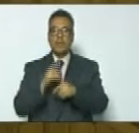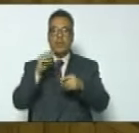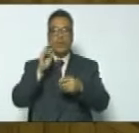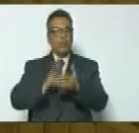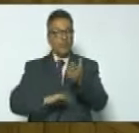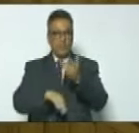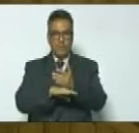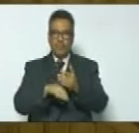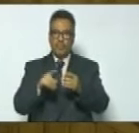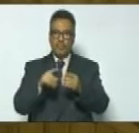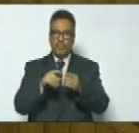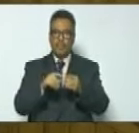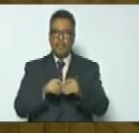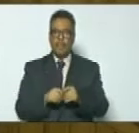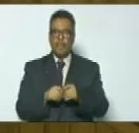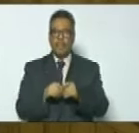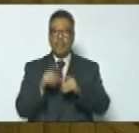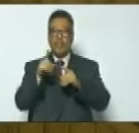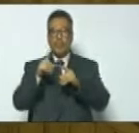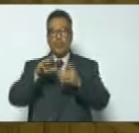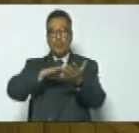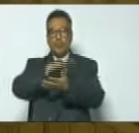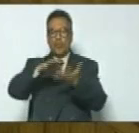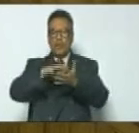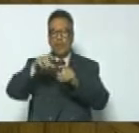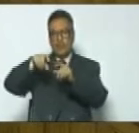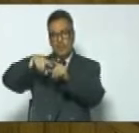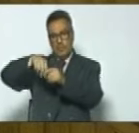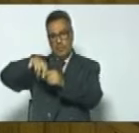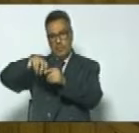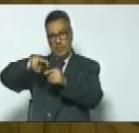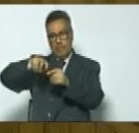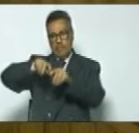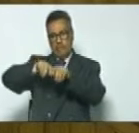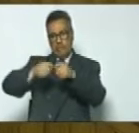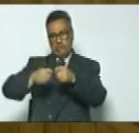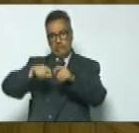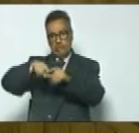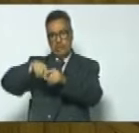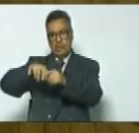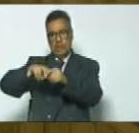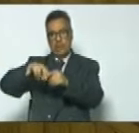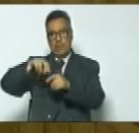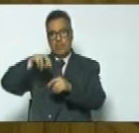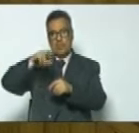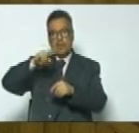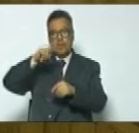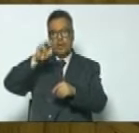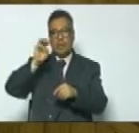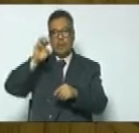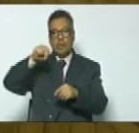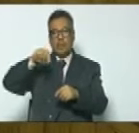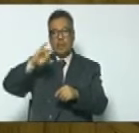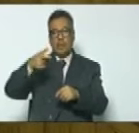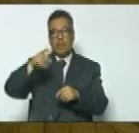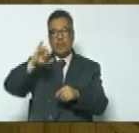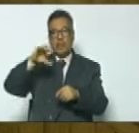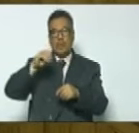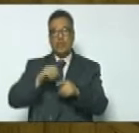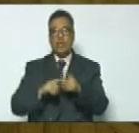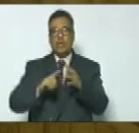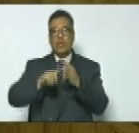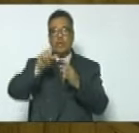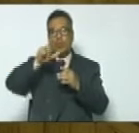retiraron por una fractura que tuvo en una pierna. Remigio Hermoso. Estaba